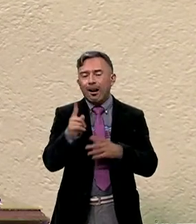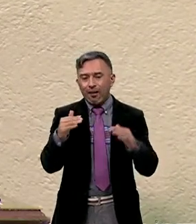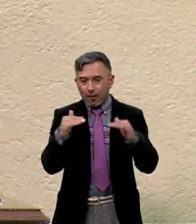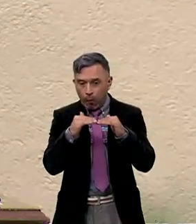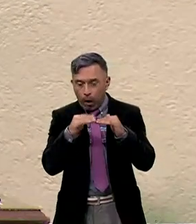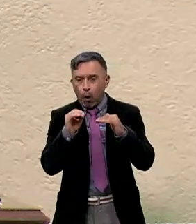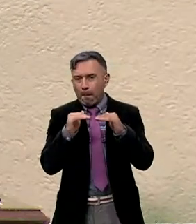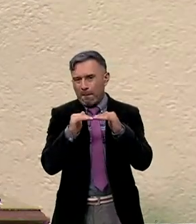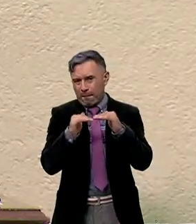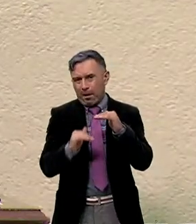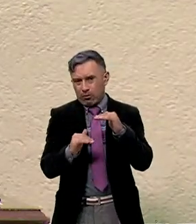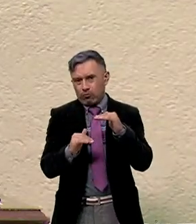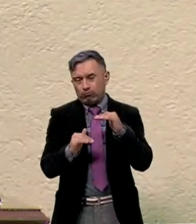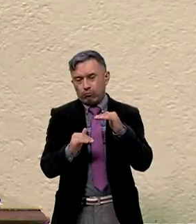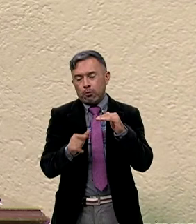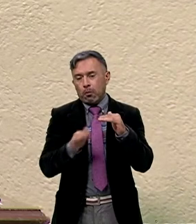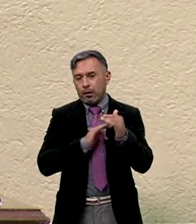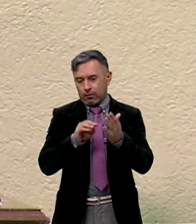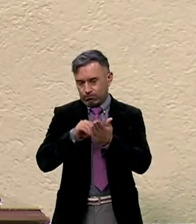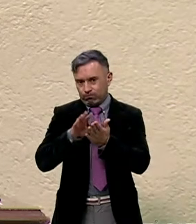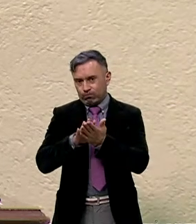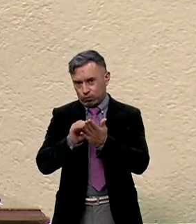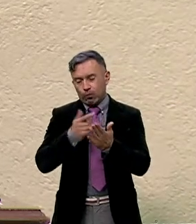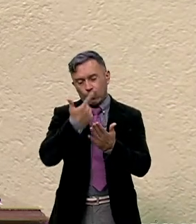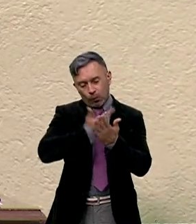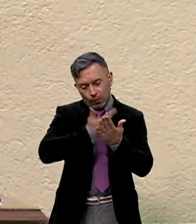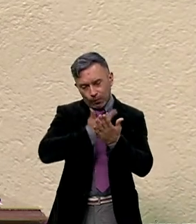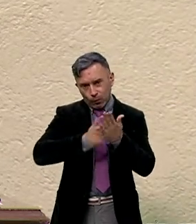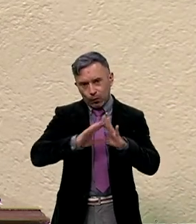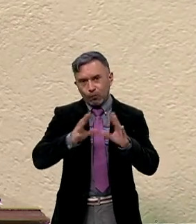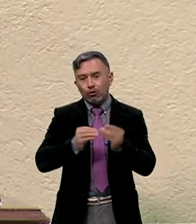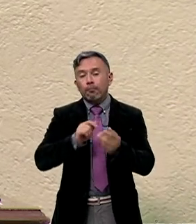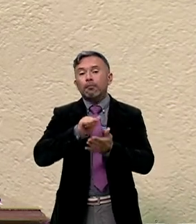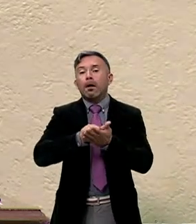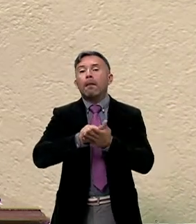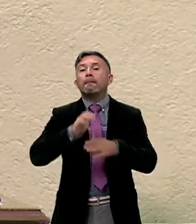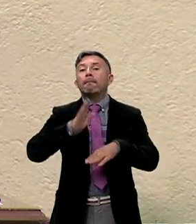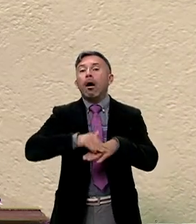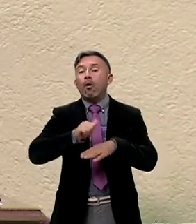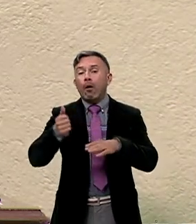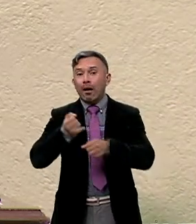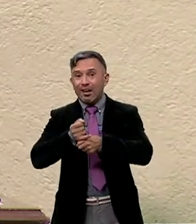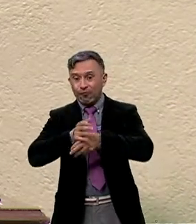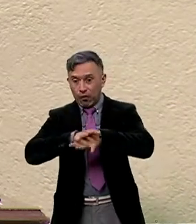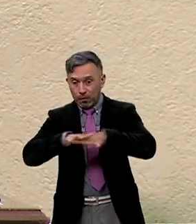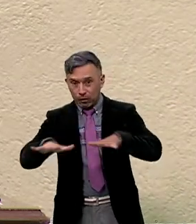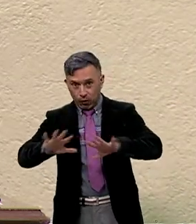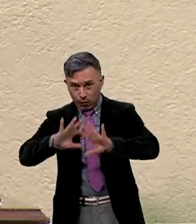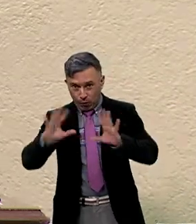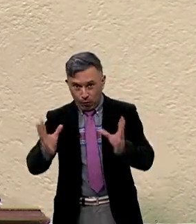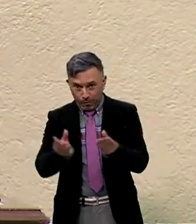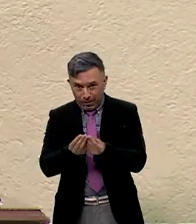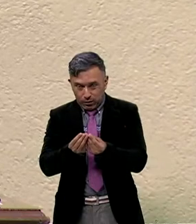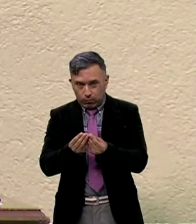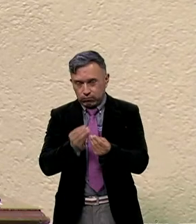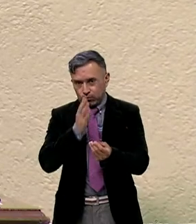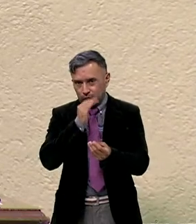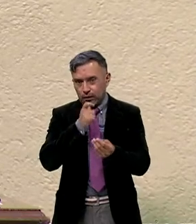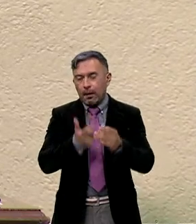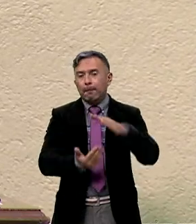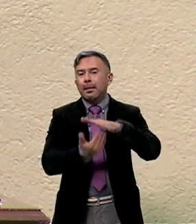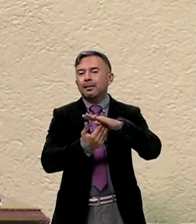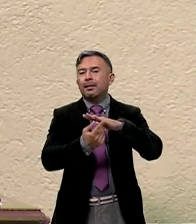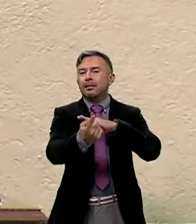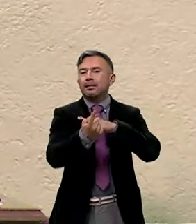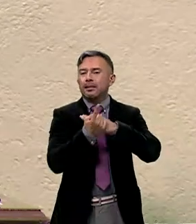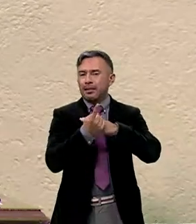la conclusión del cómputo ordinario pues de otra manera no podría tenerse información completa respecto de las mesas receptoras instaladas en